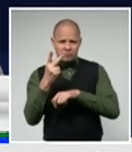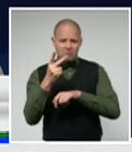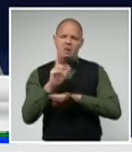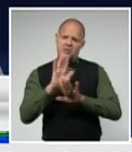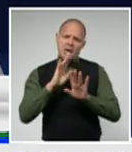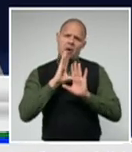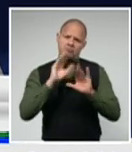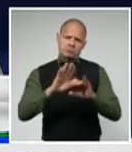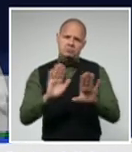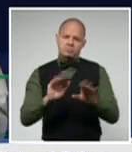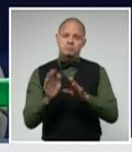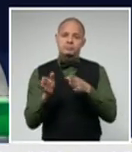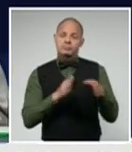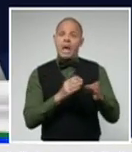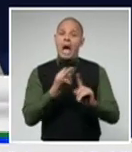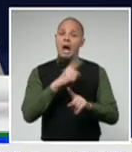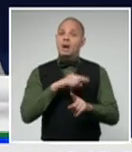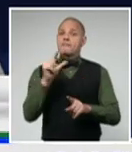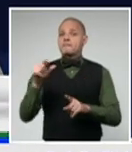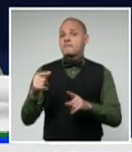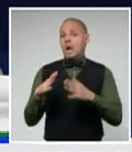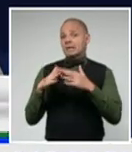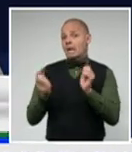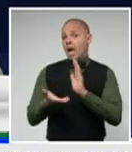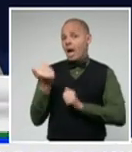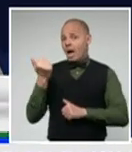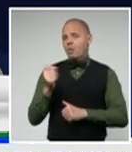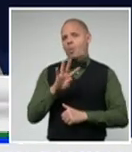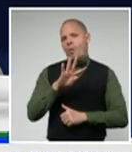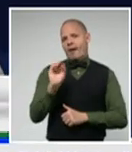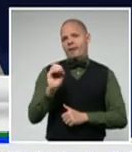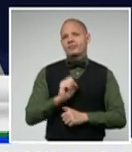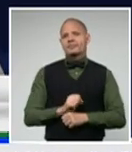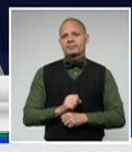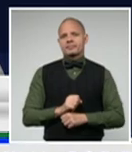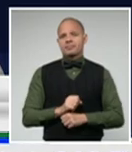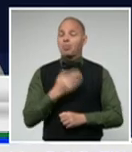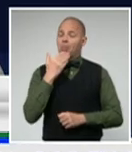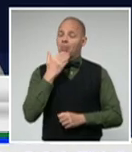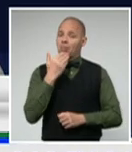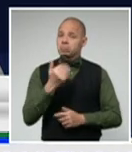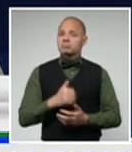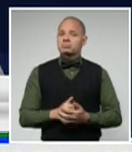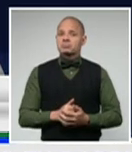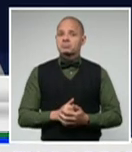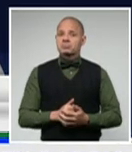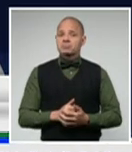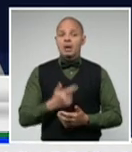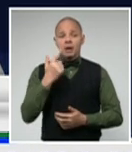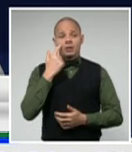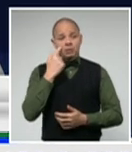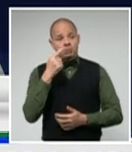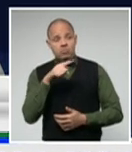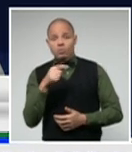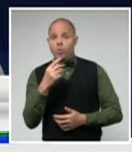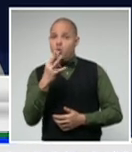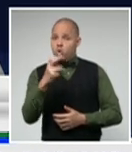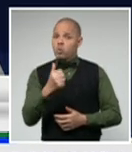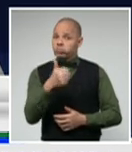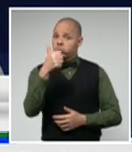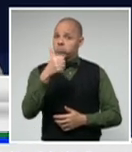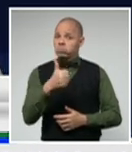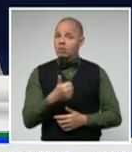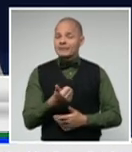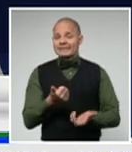40 altas en el día de ayer. Un número que pudiéramos decir que es aceptable, aunque no